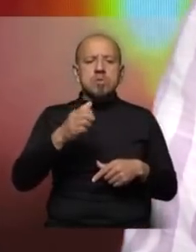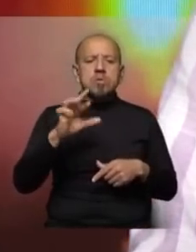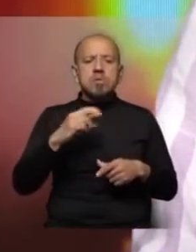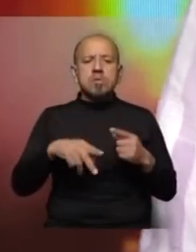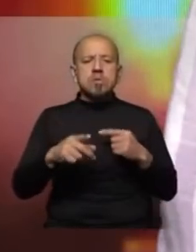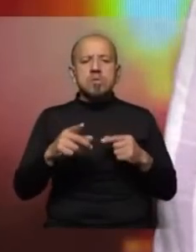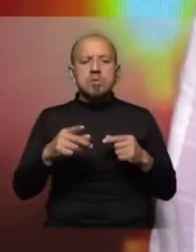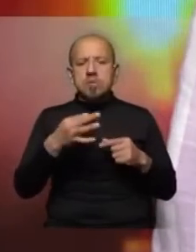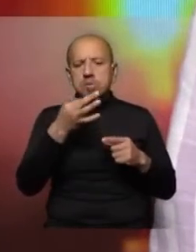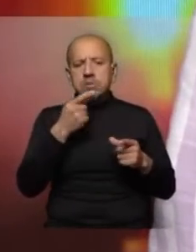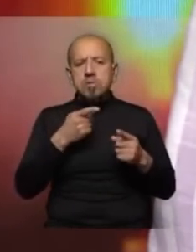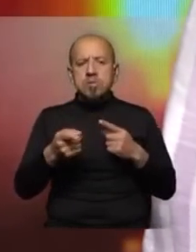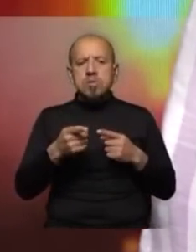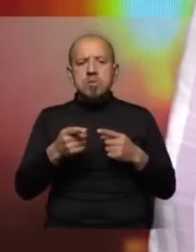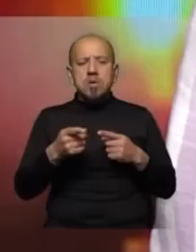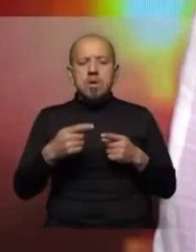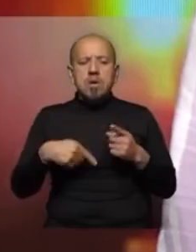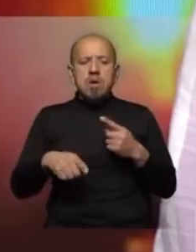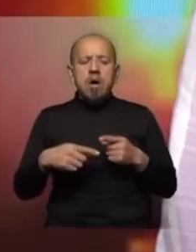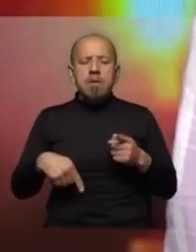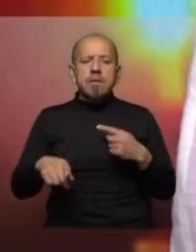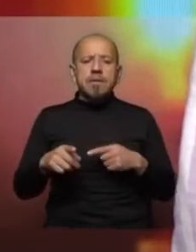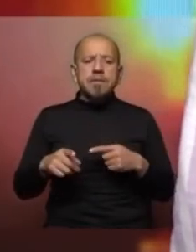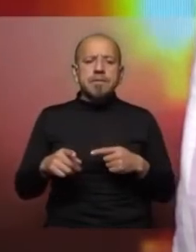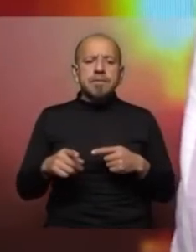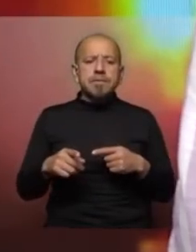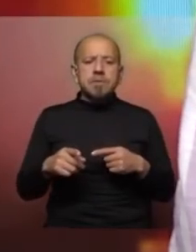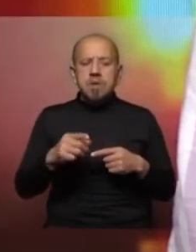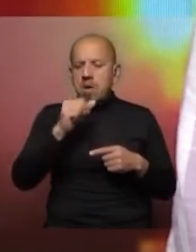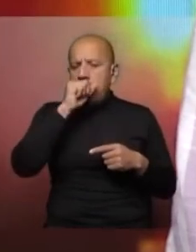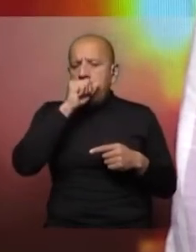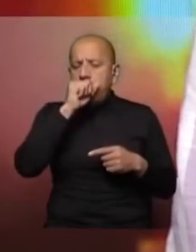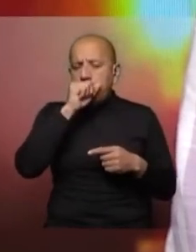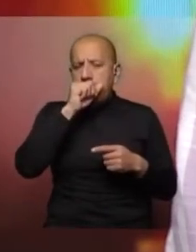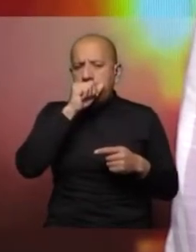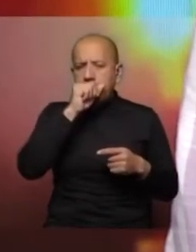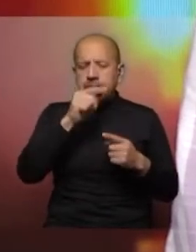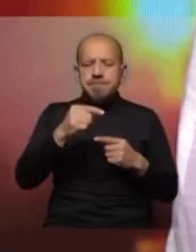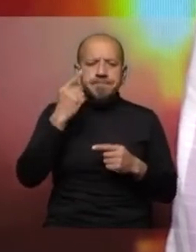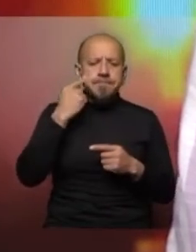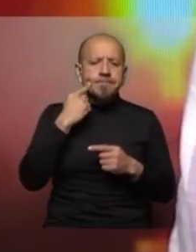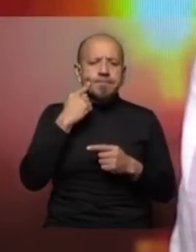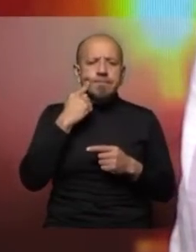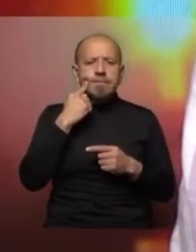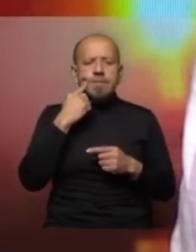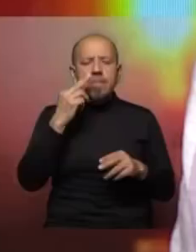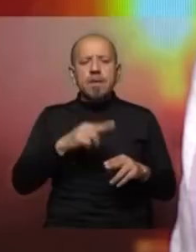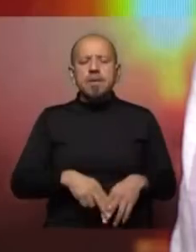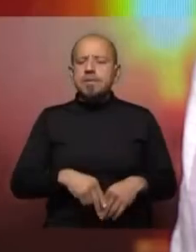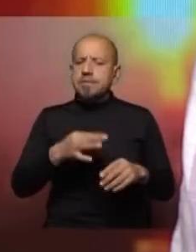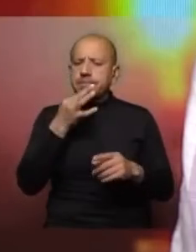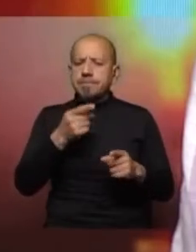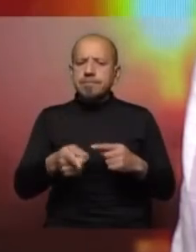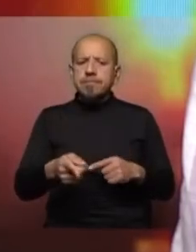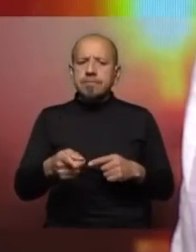hace públicas o por lo menos en los últimos tiempos eh cifras de homicidios se preocupa por diferenciar